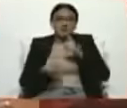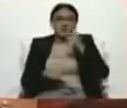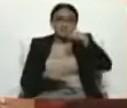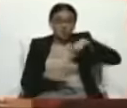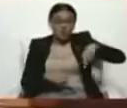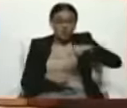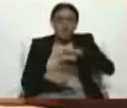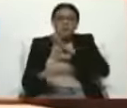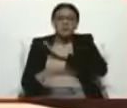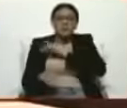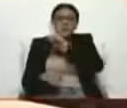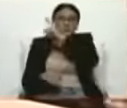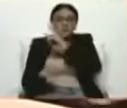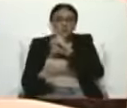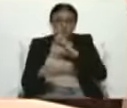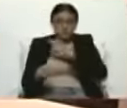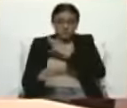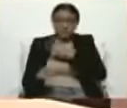también.